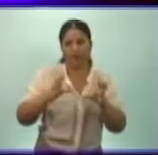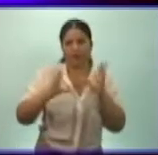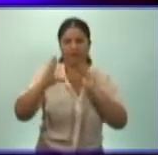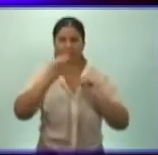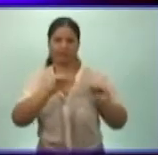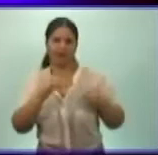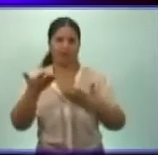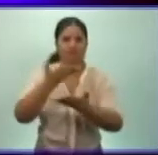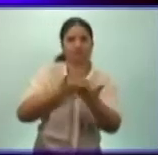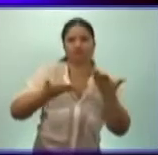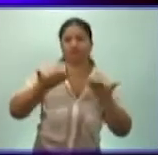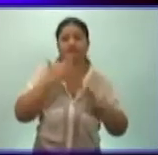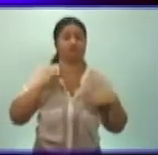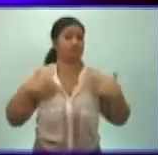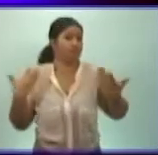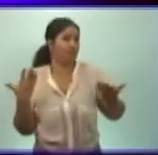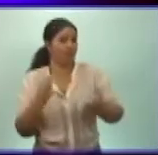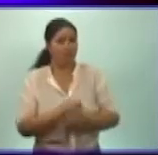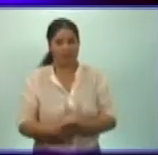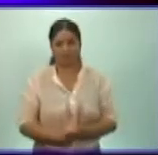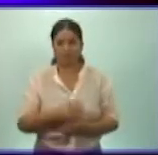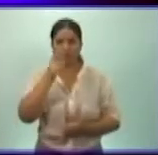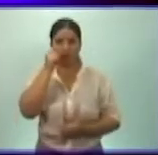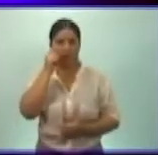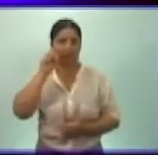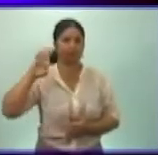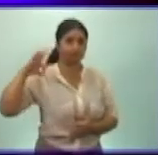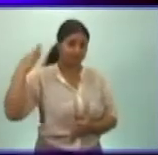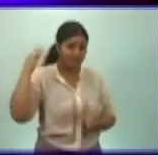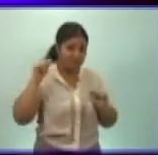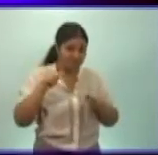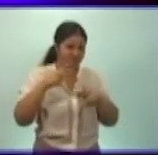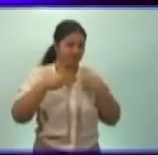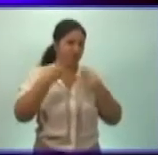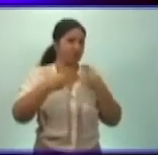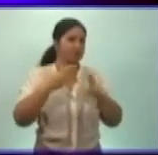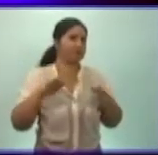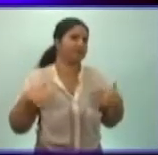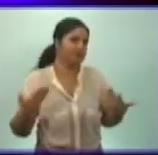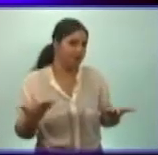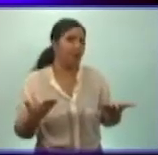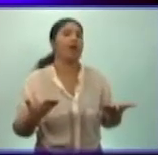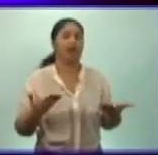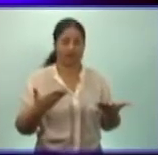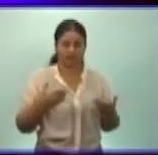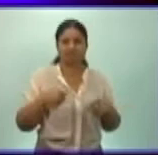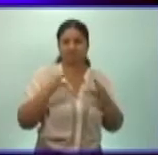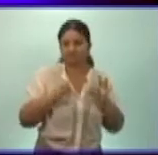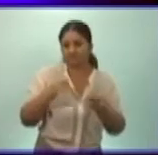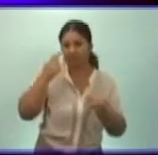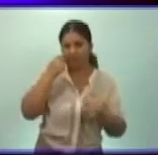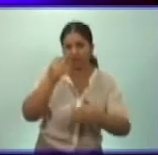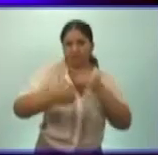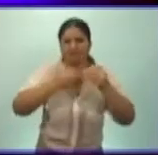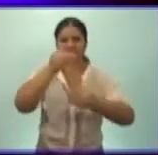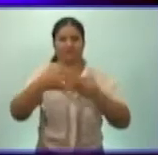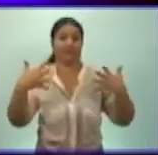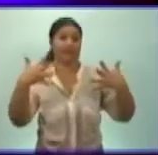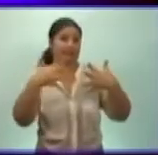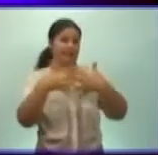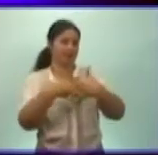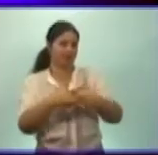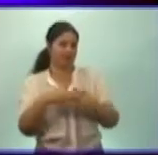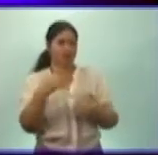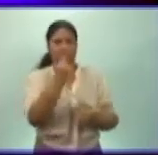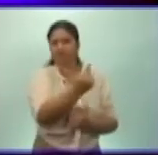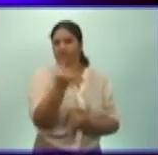tomaron ideas de la tragedia griega y lo adaptaron a sus necesidades como seres sociales.